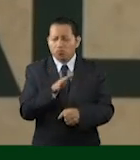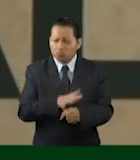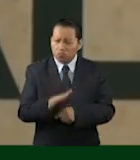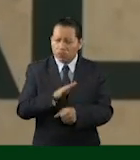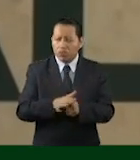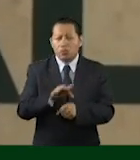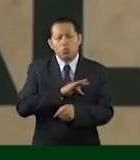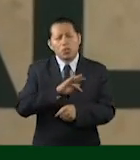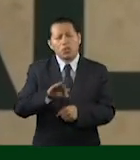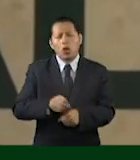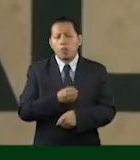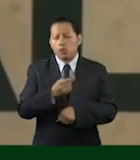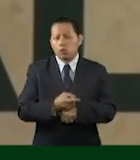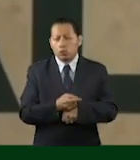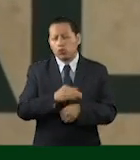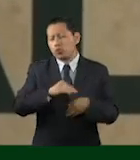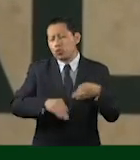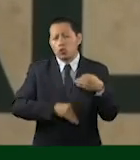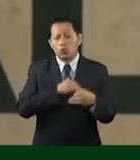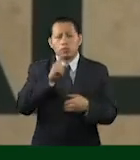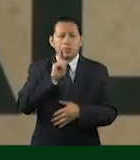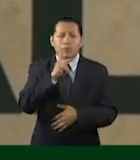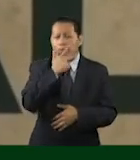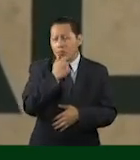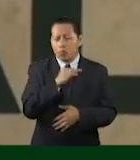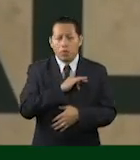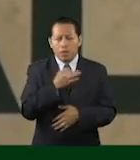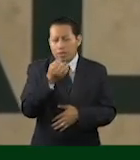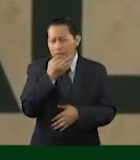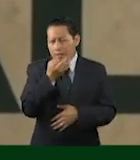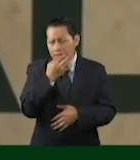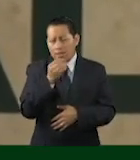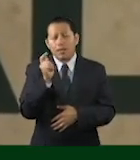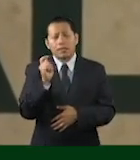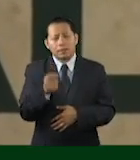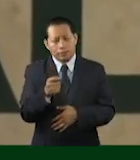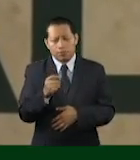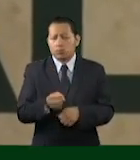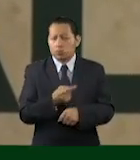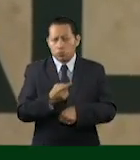de que todas y todos los mexicanos puedan contar con sus medicamentos de manera oportuna.